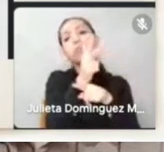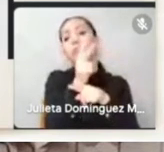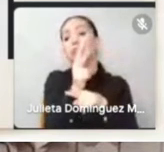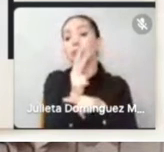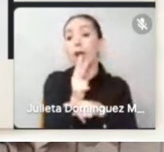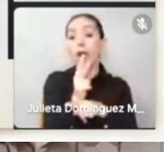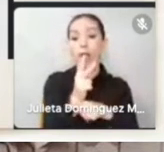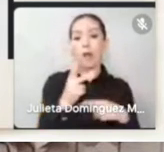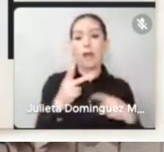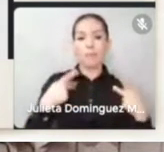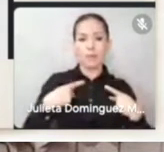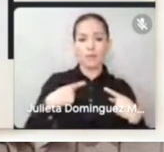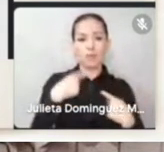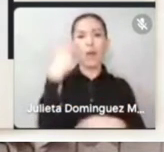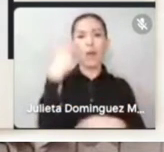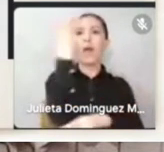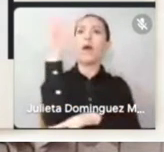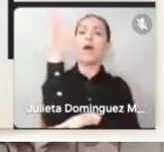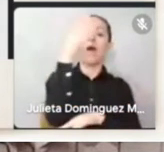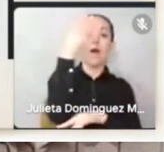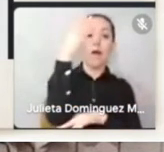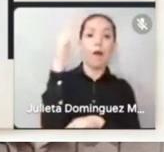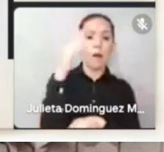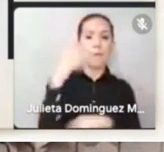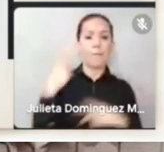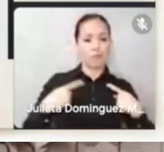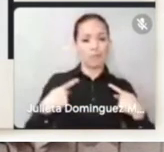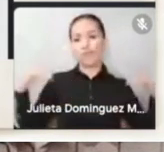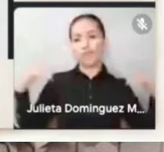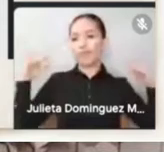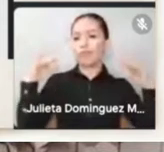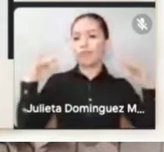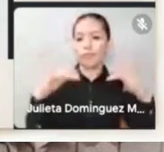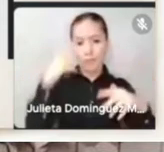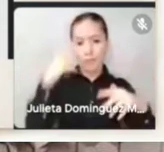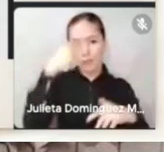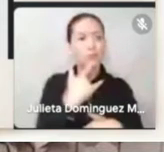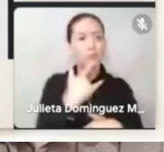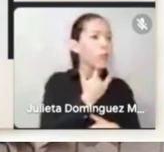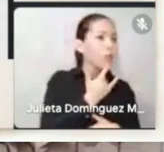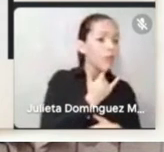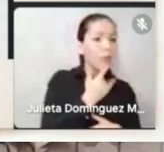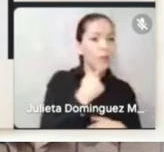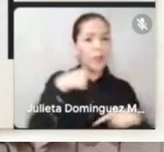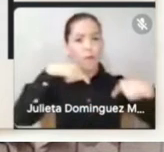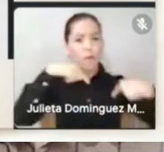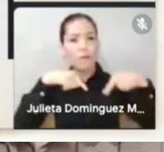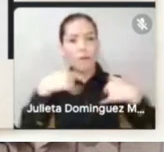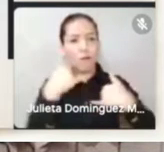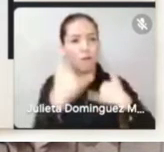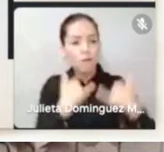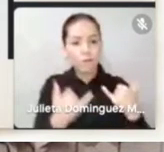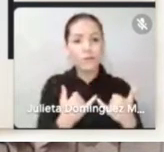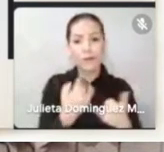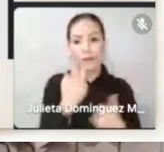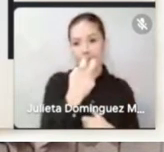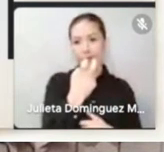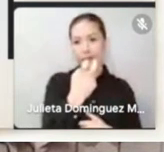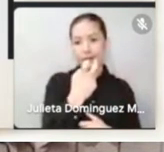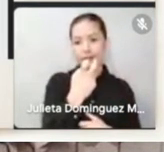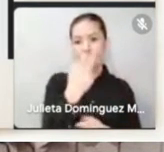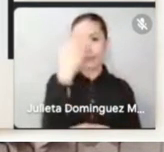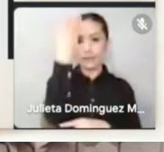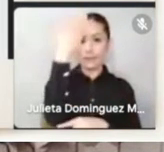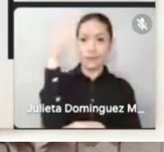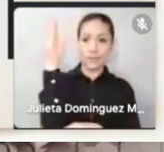sinnúmero de aficionados que se dieron cita para presenciar el evento deportivo. Y en segundo lugar, porque el mensaje contenido en el ávaro